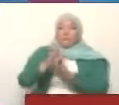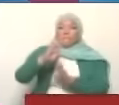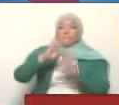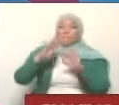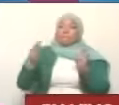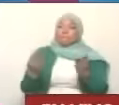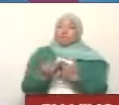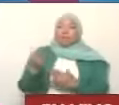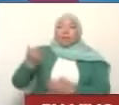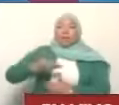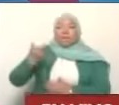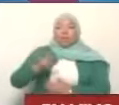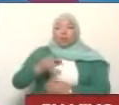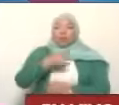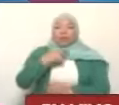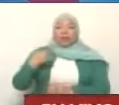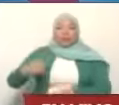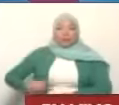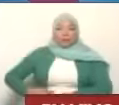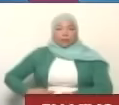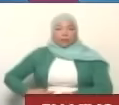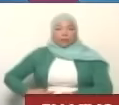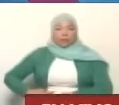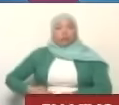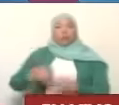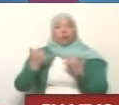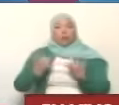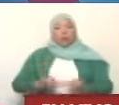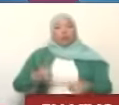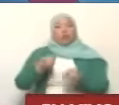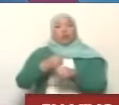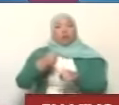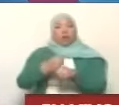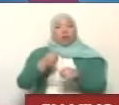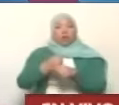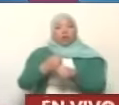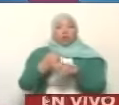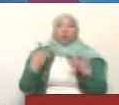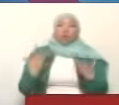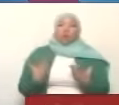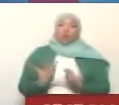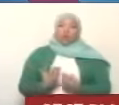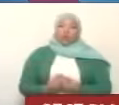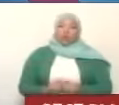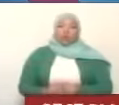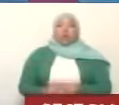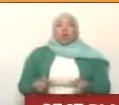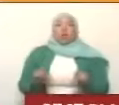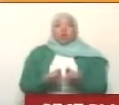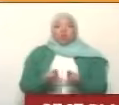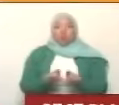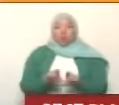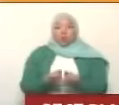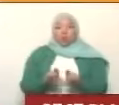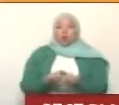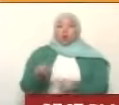mundo. Y con ellos nosotros estamos ahora trabajando de la mano, igualmente con